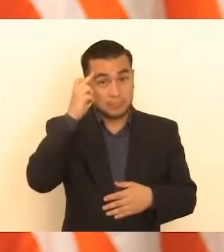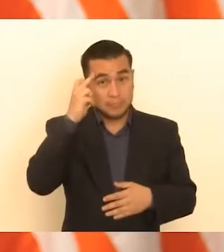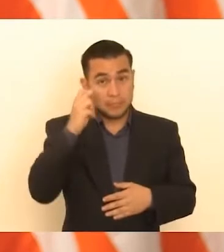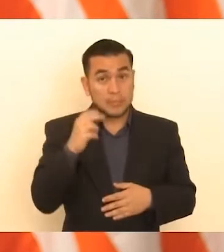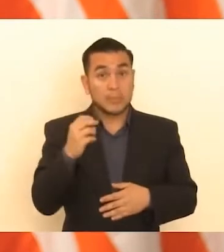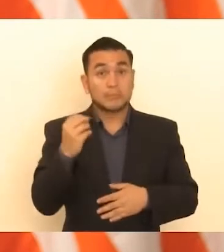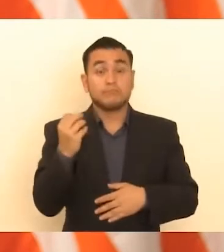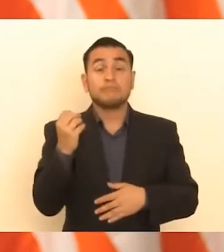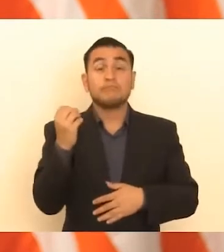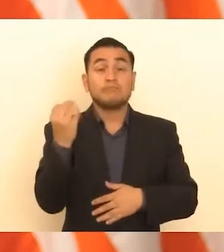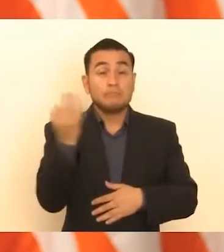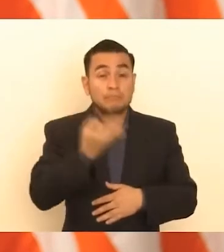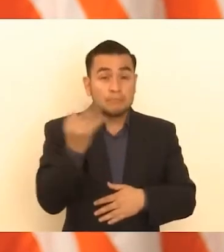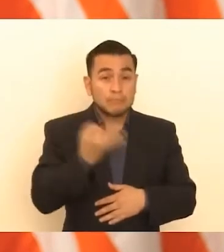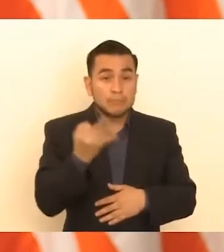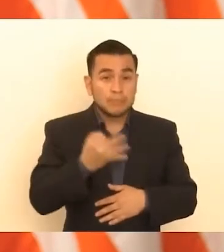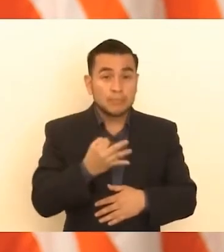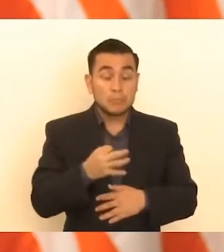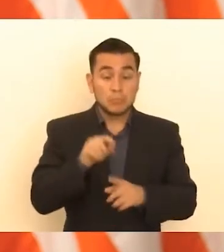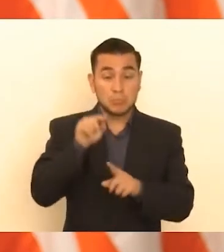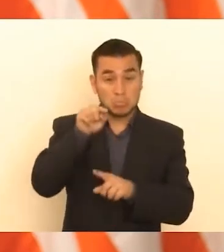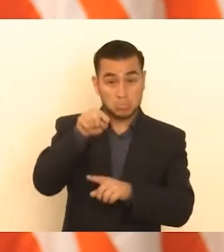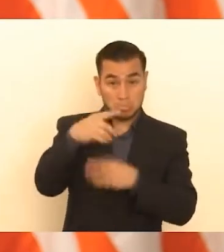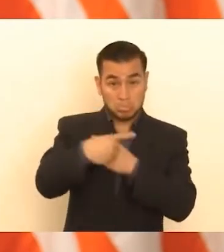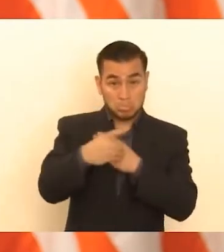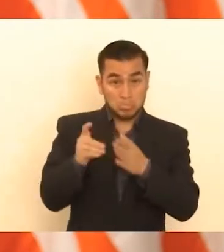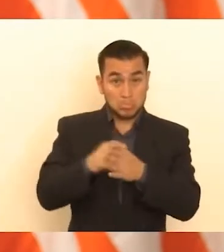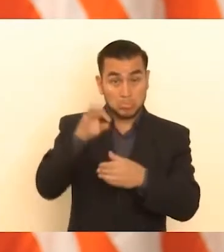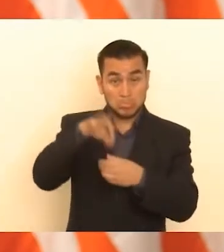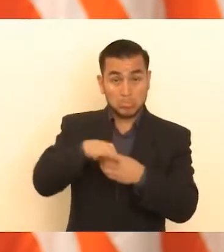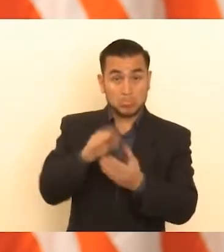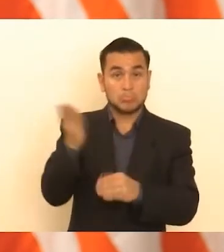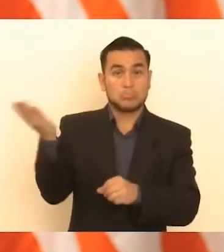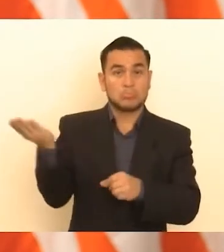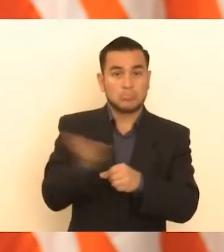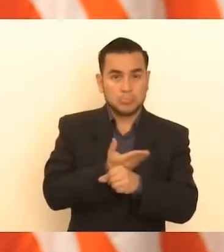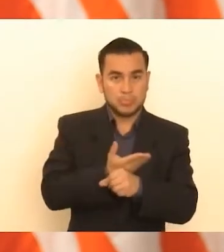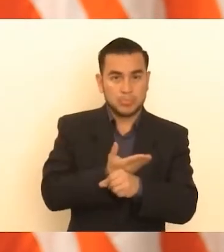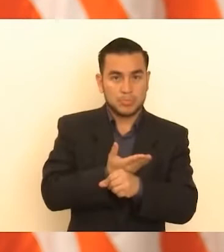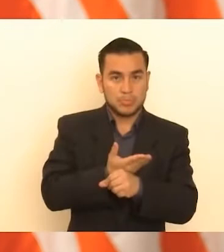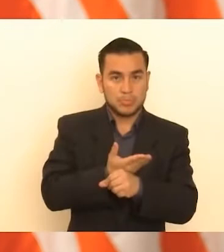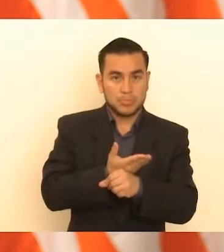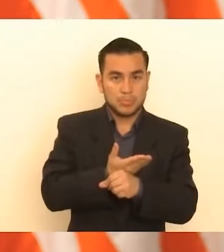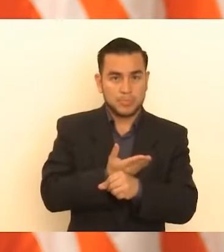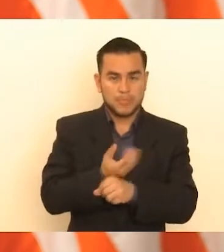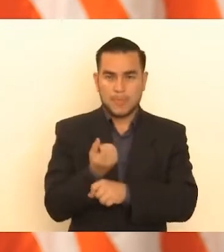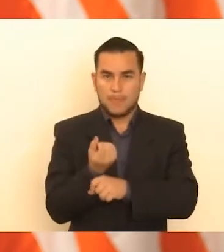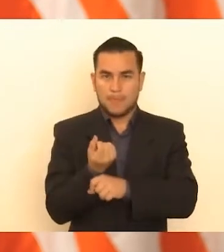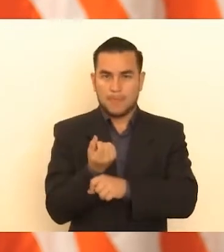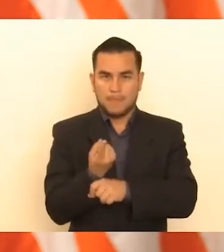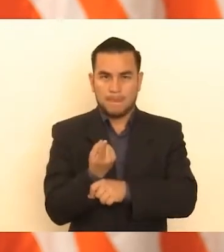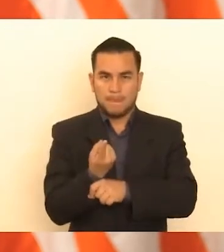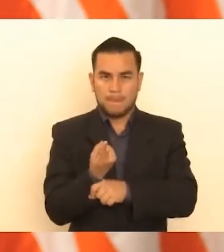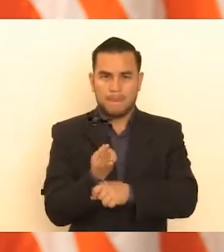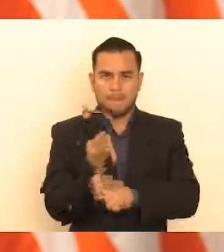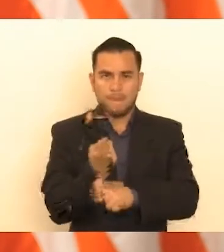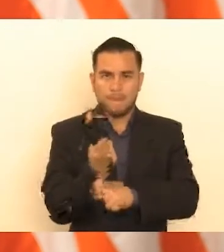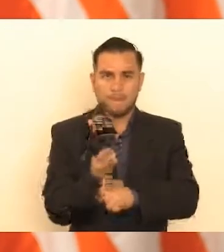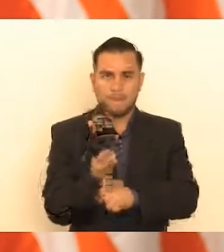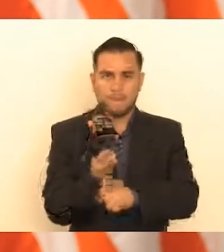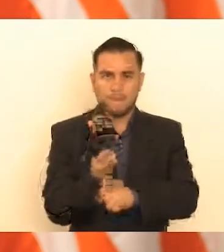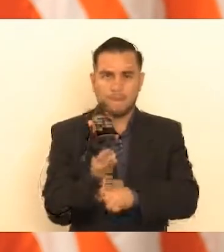urgente necesidad de cambiarlos y ya viene las elecciones en un año y